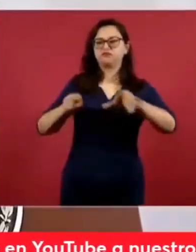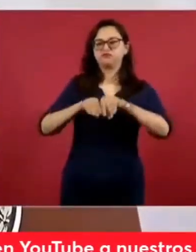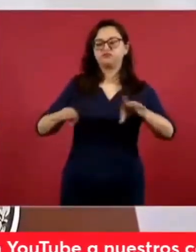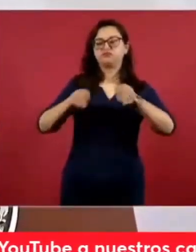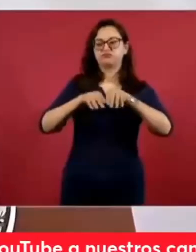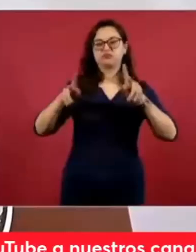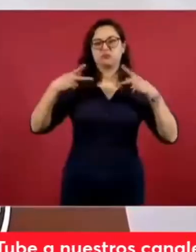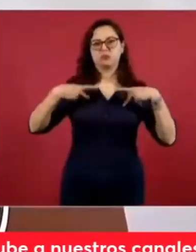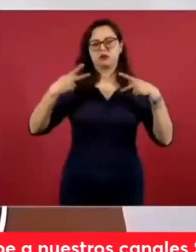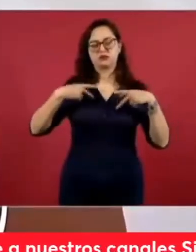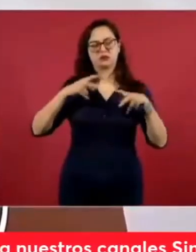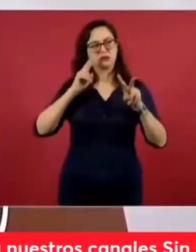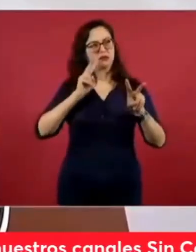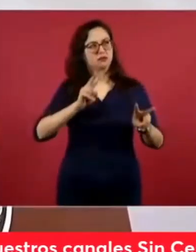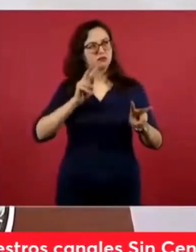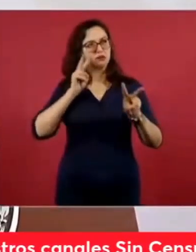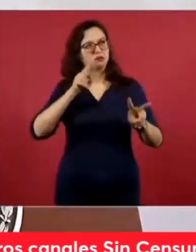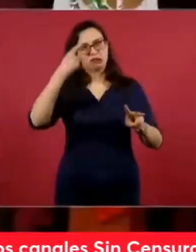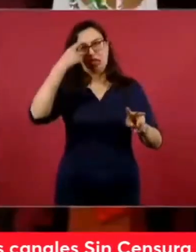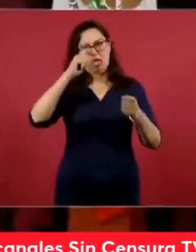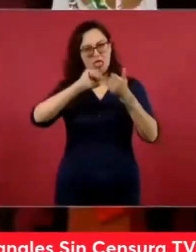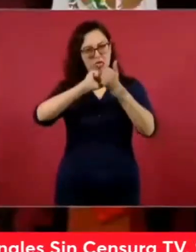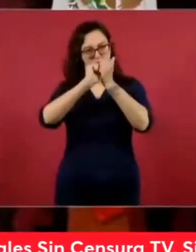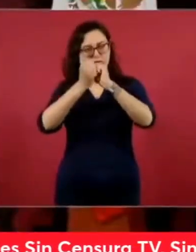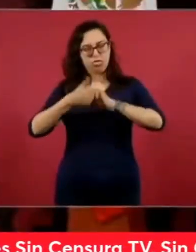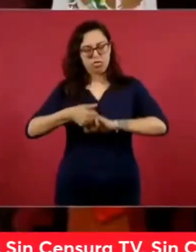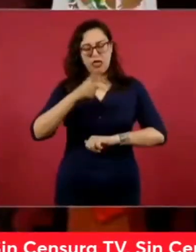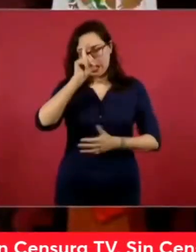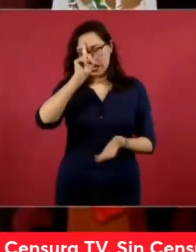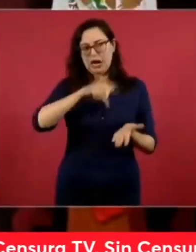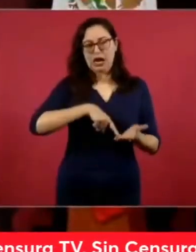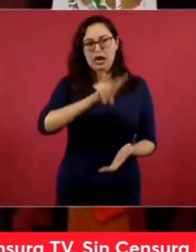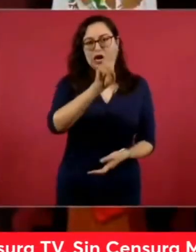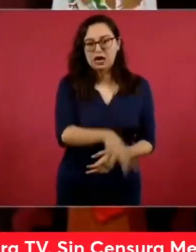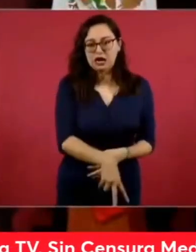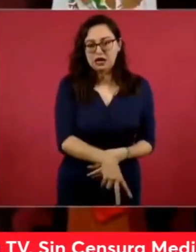Lo interesante de esto es que a pesar